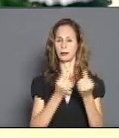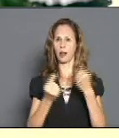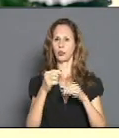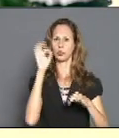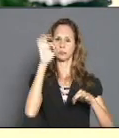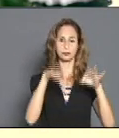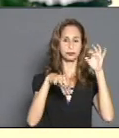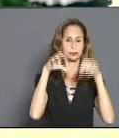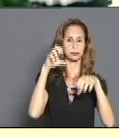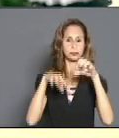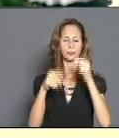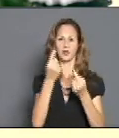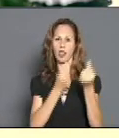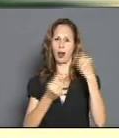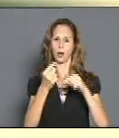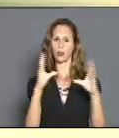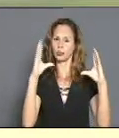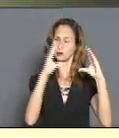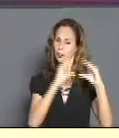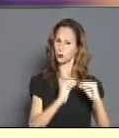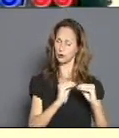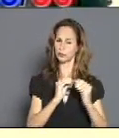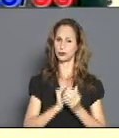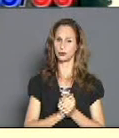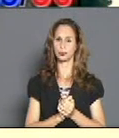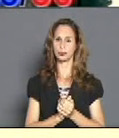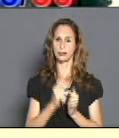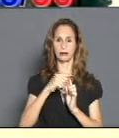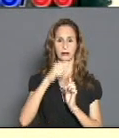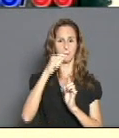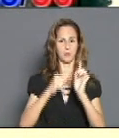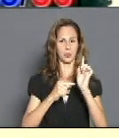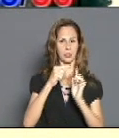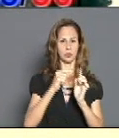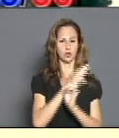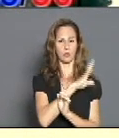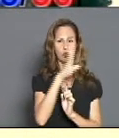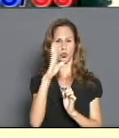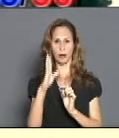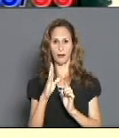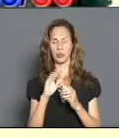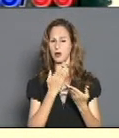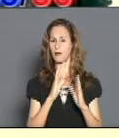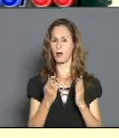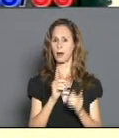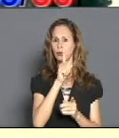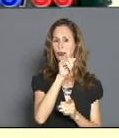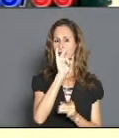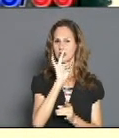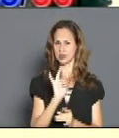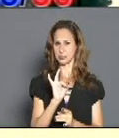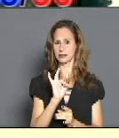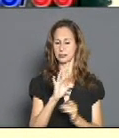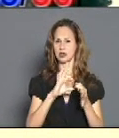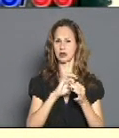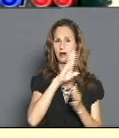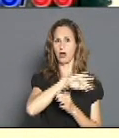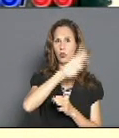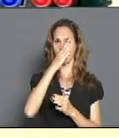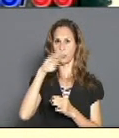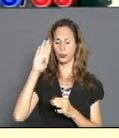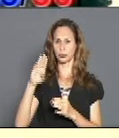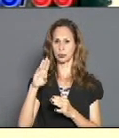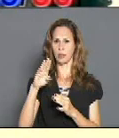chubascos y lluvias hasta el anochecer. Las temperaturas mínimas al amanecer estarán cercanas a los 17 grados Celsius en las montañas,